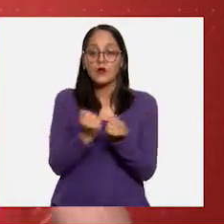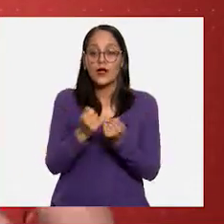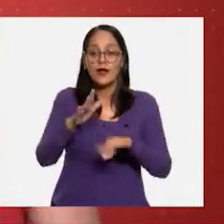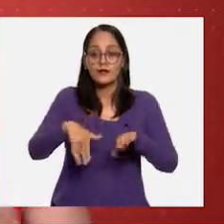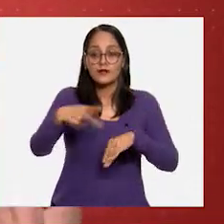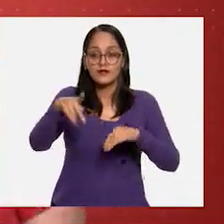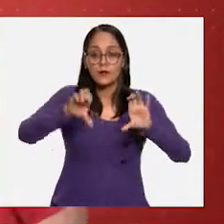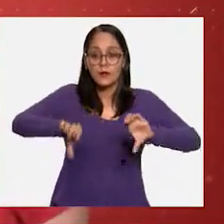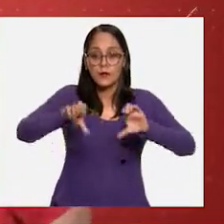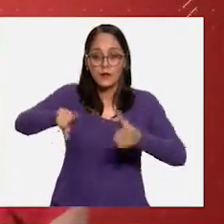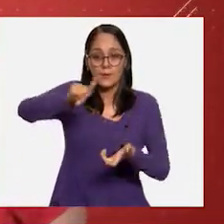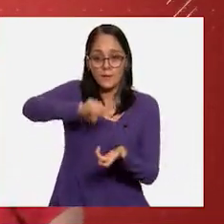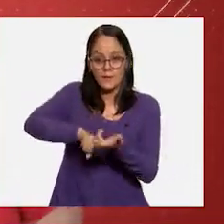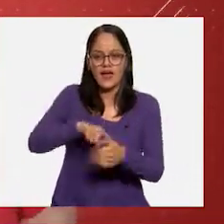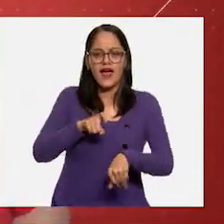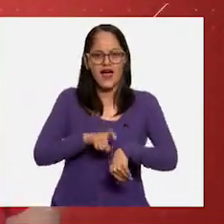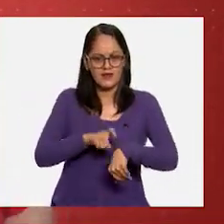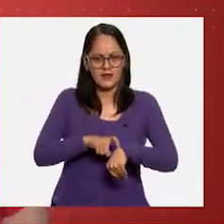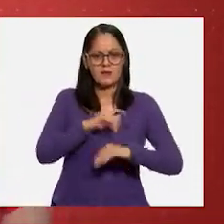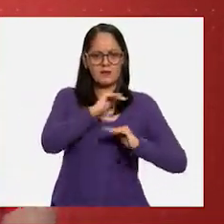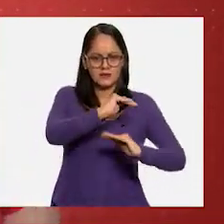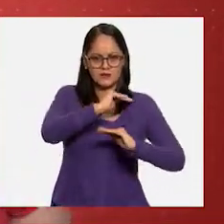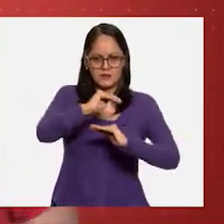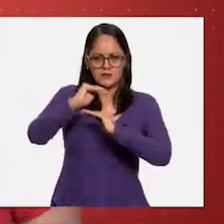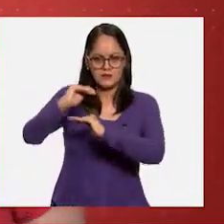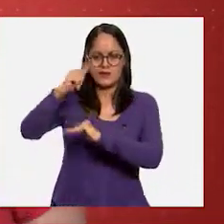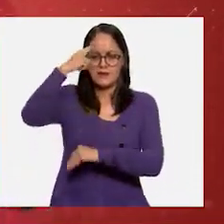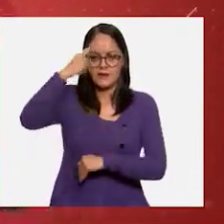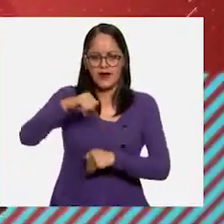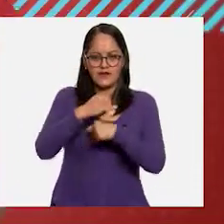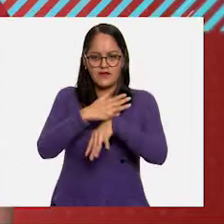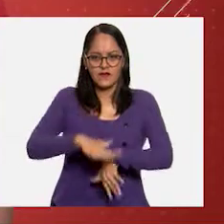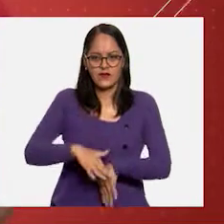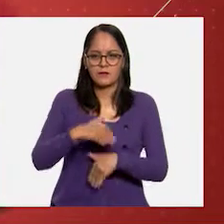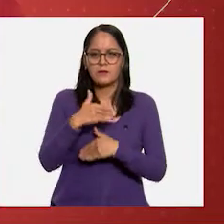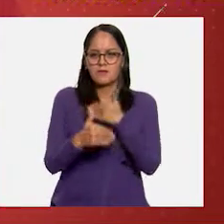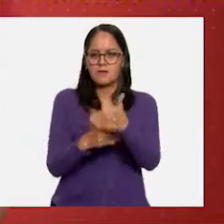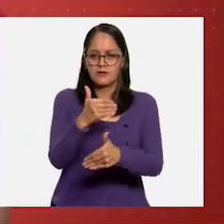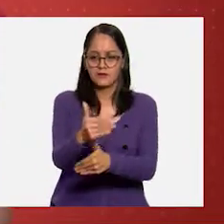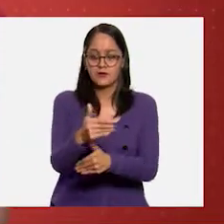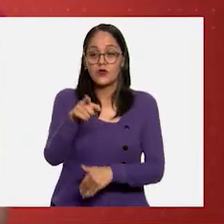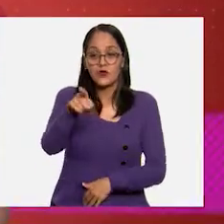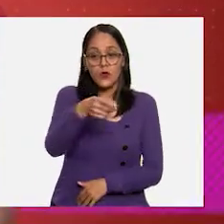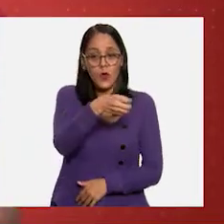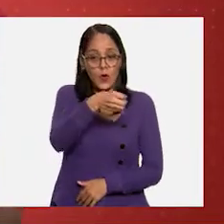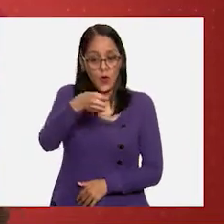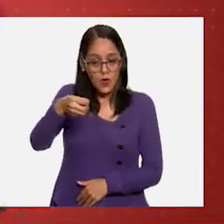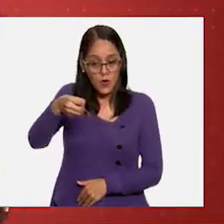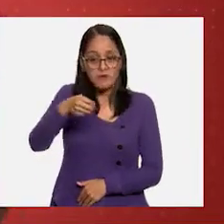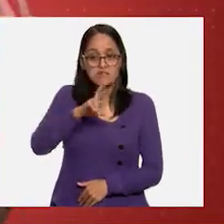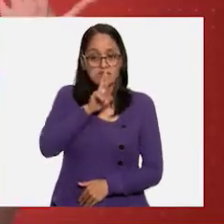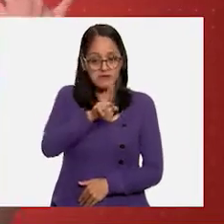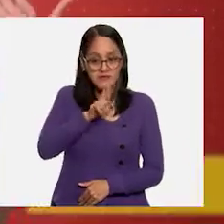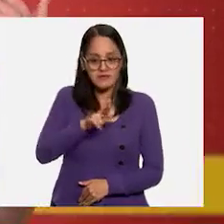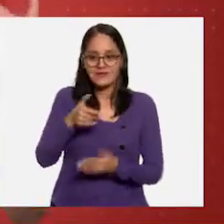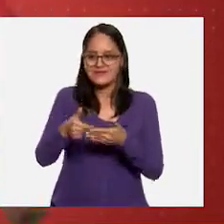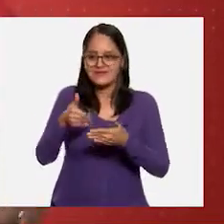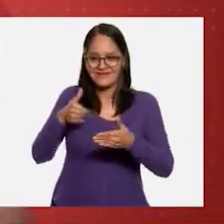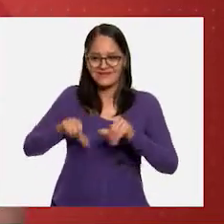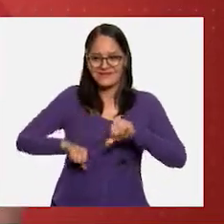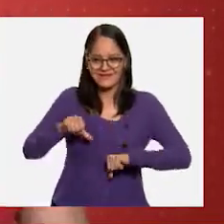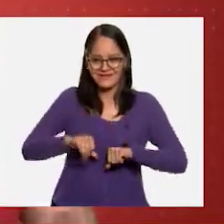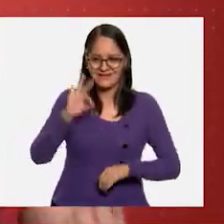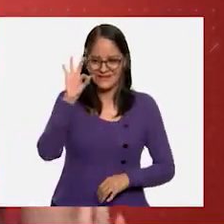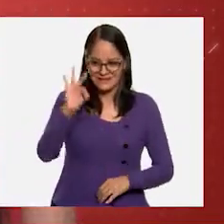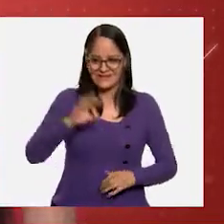realiza lleva un tiempo necesario para procesar la información, ordenarla y resolver la tarea como lo hiciste en el ejercicio